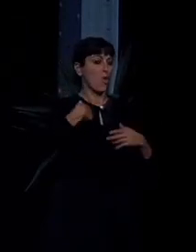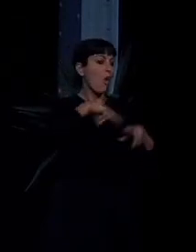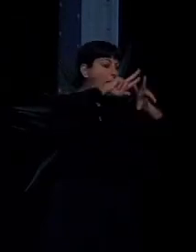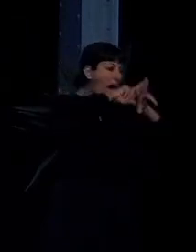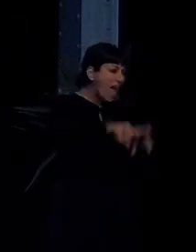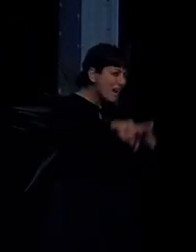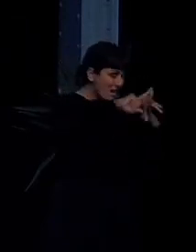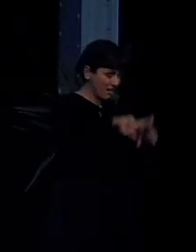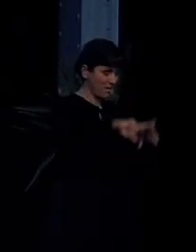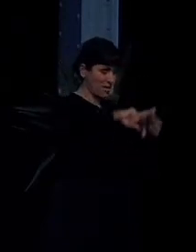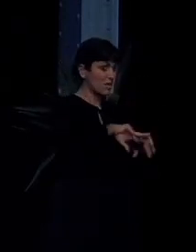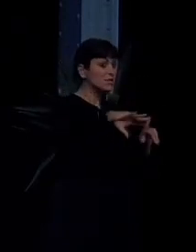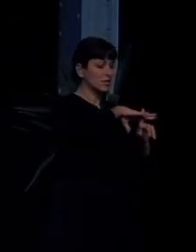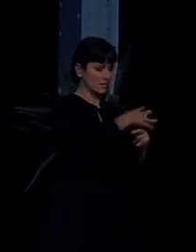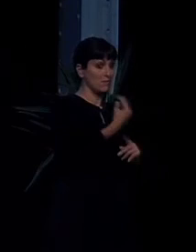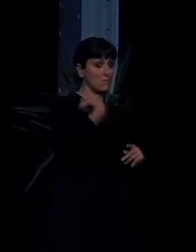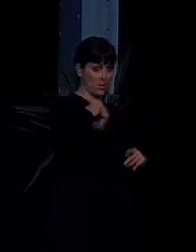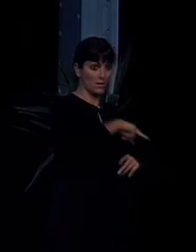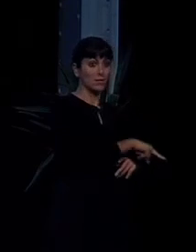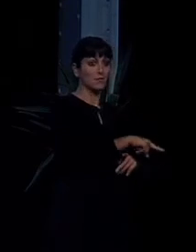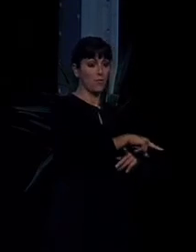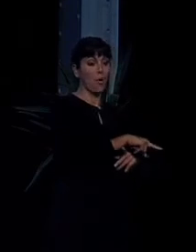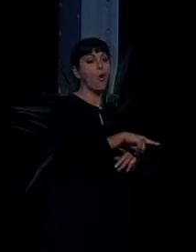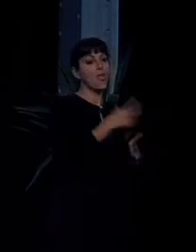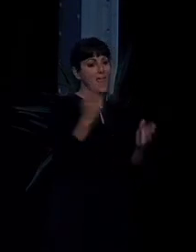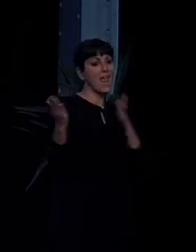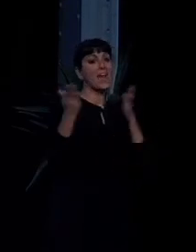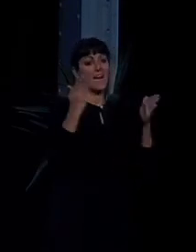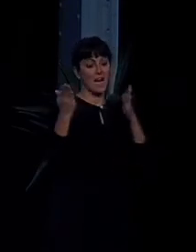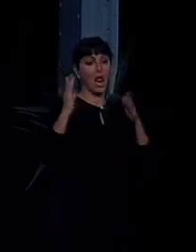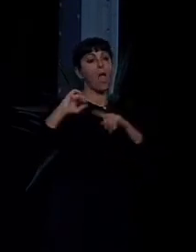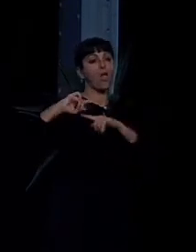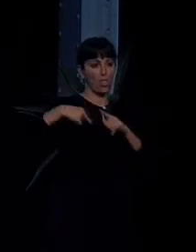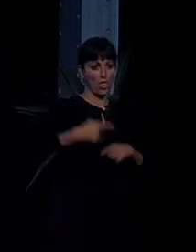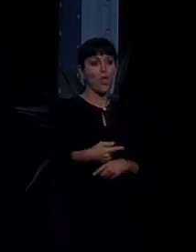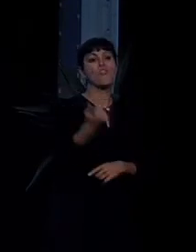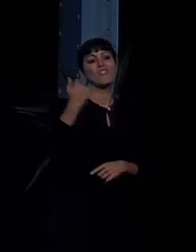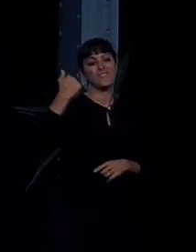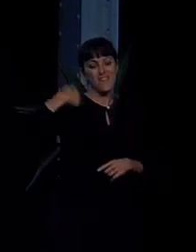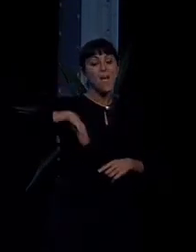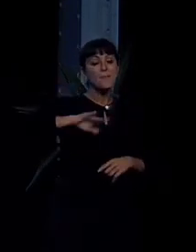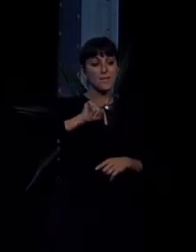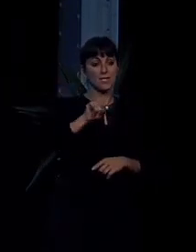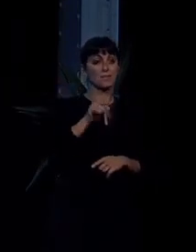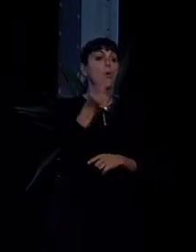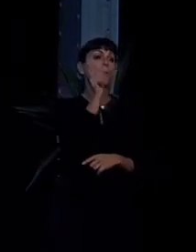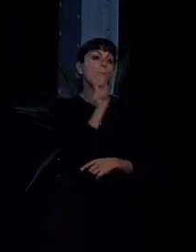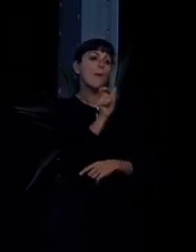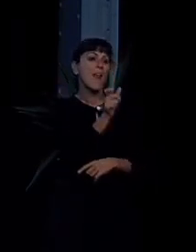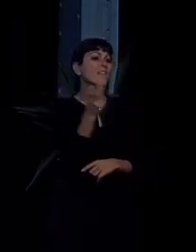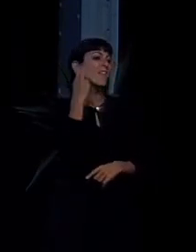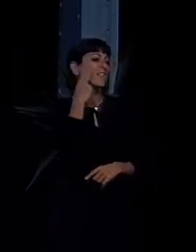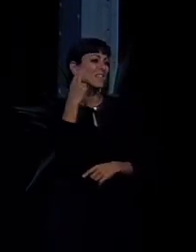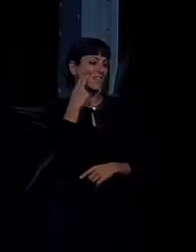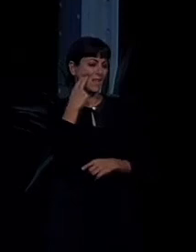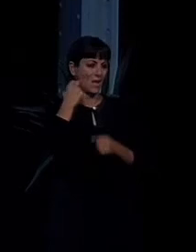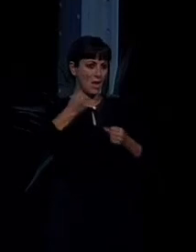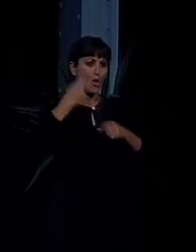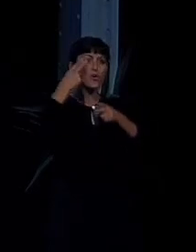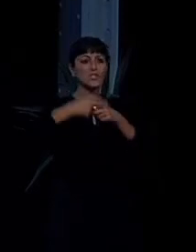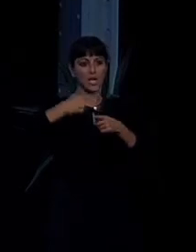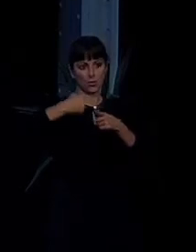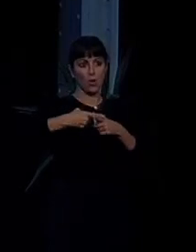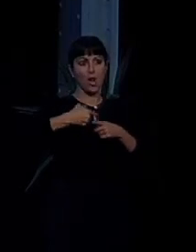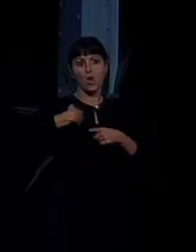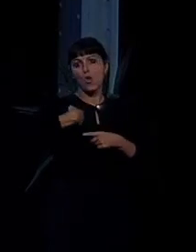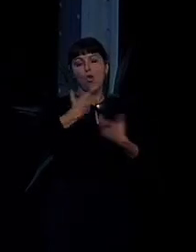soy generación Alcàsser y fui esa generación que fue interpelada por el relato del terror sexual. Obviamente, en ese momento yo no